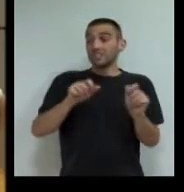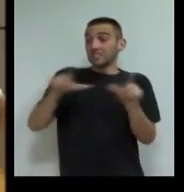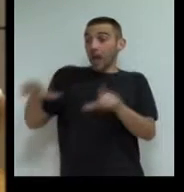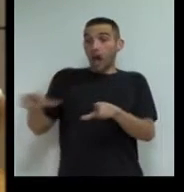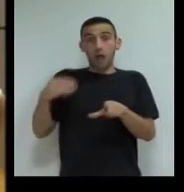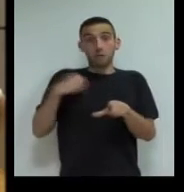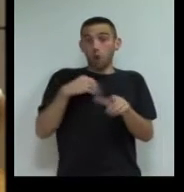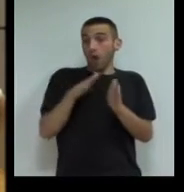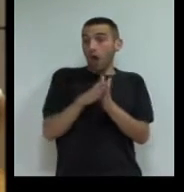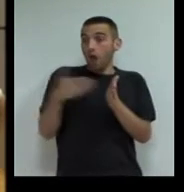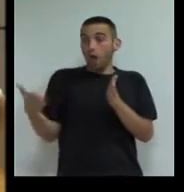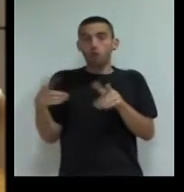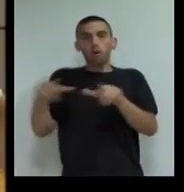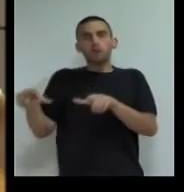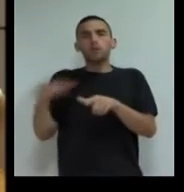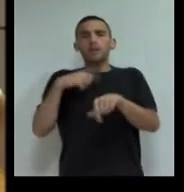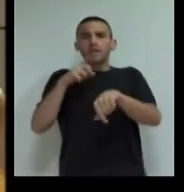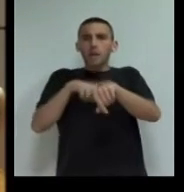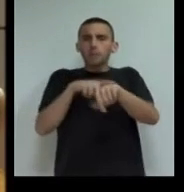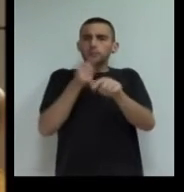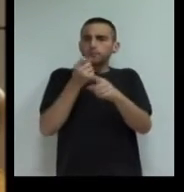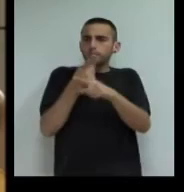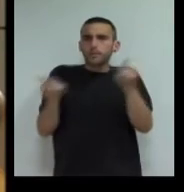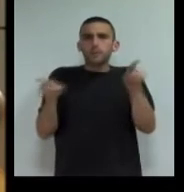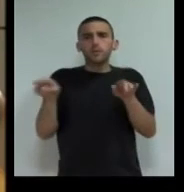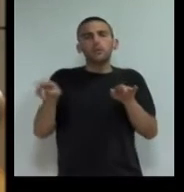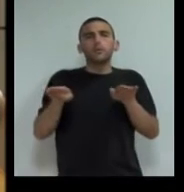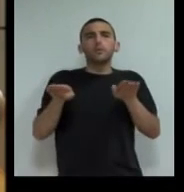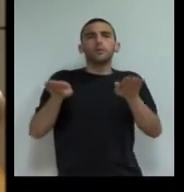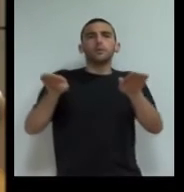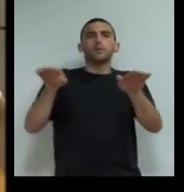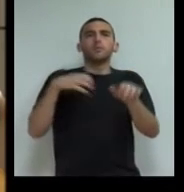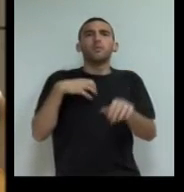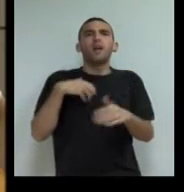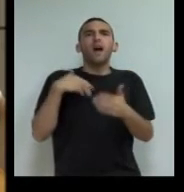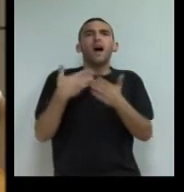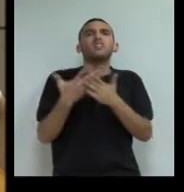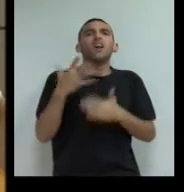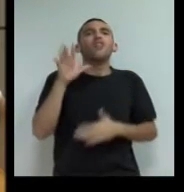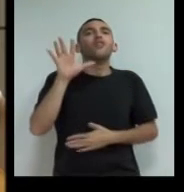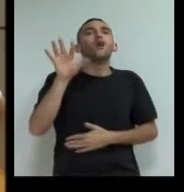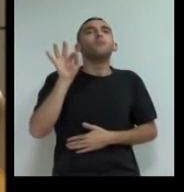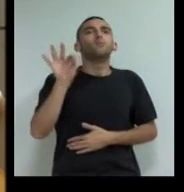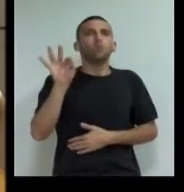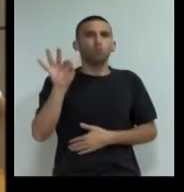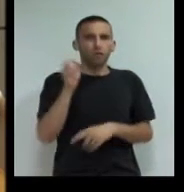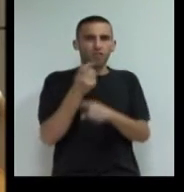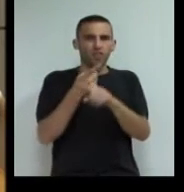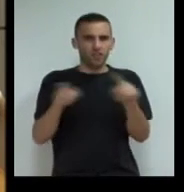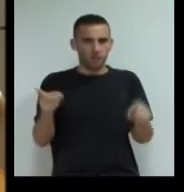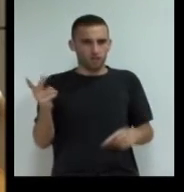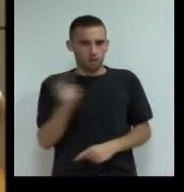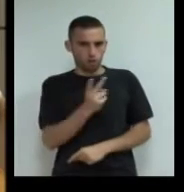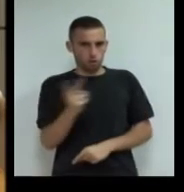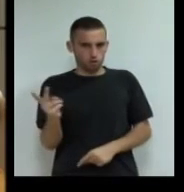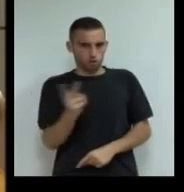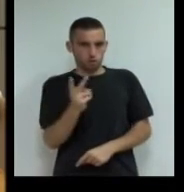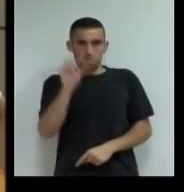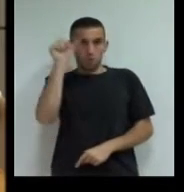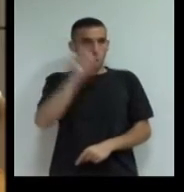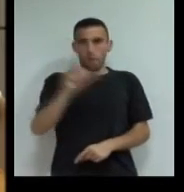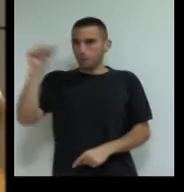lado, varía. Pero puede, vamos, no es que varíe, es que puede variarte hasta 5 minutos. ¿Y por